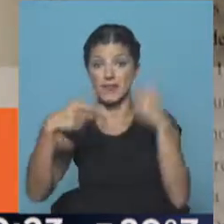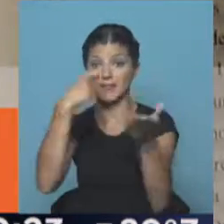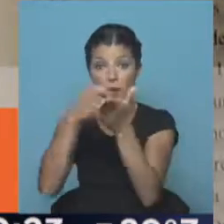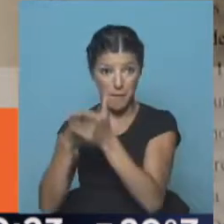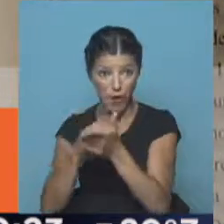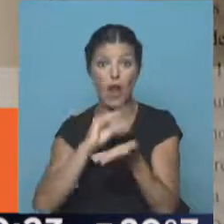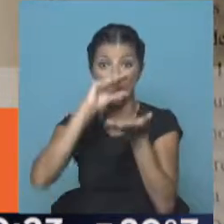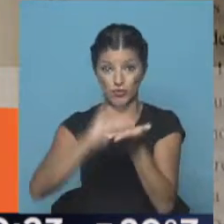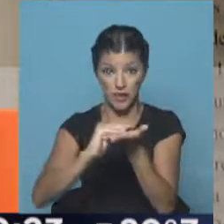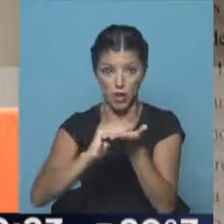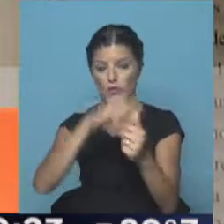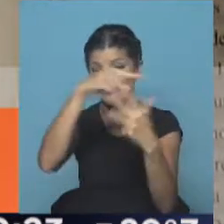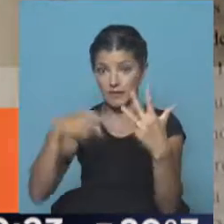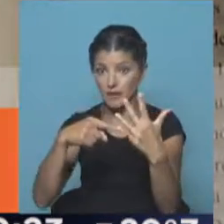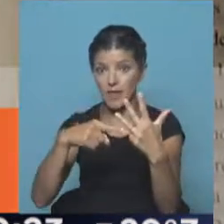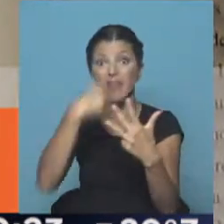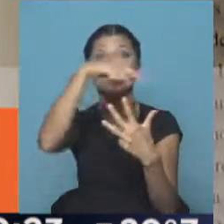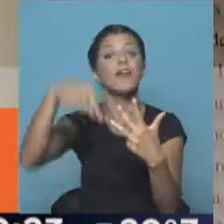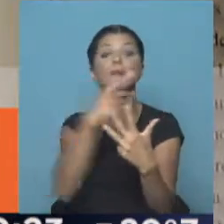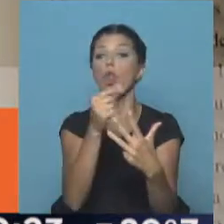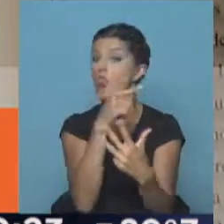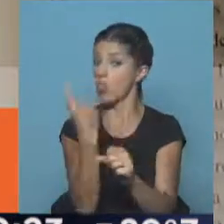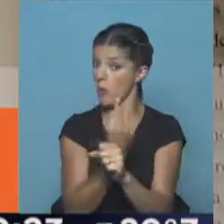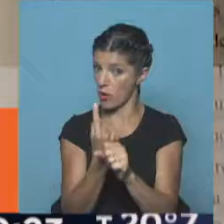contado. Lo que sí puede haber es una diferencia